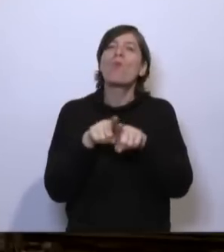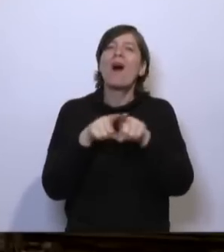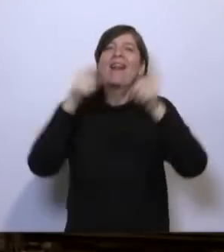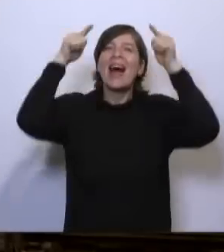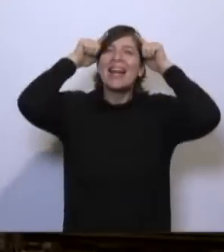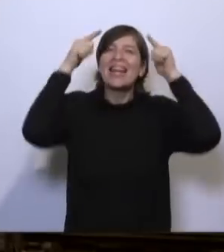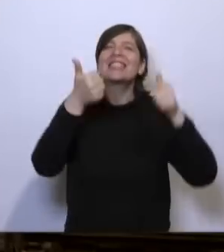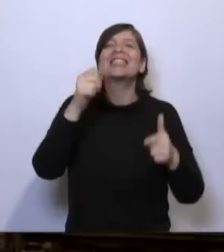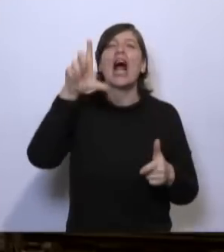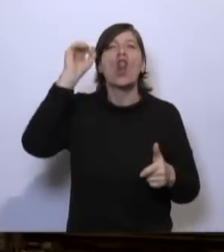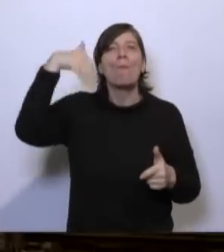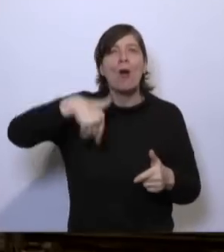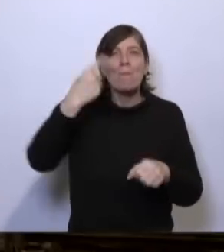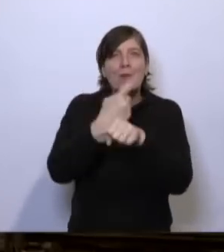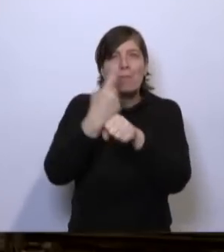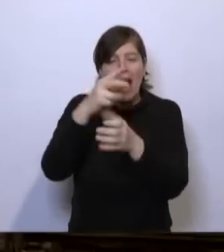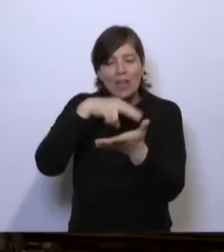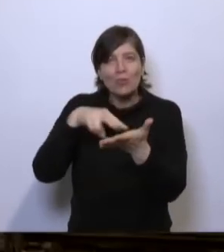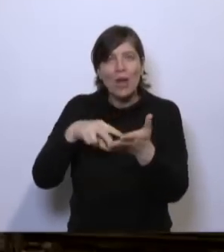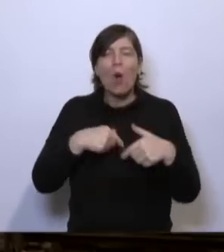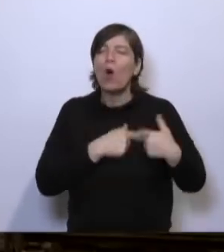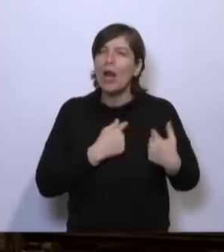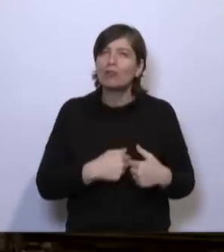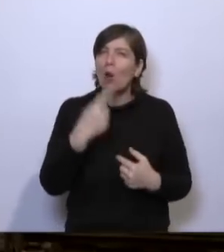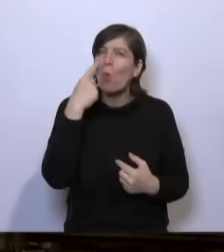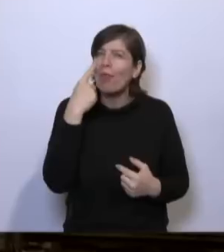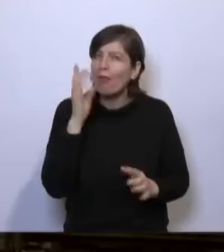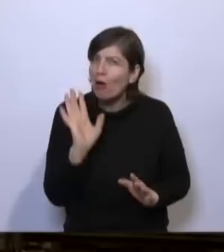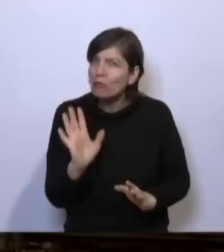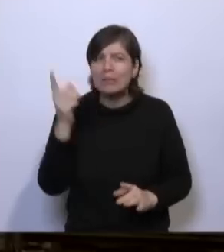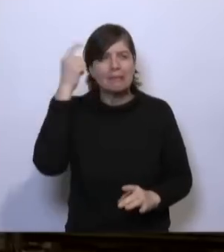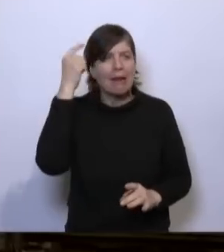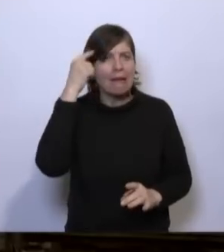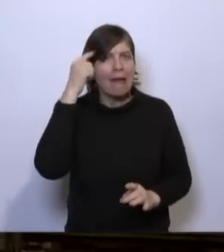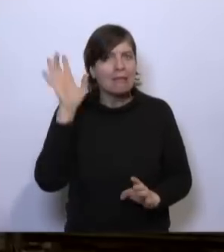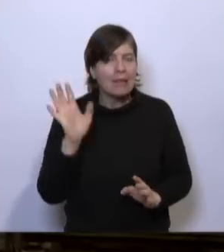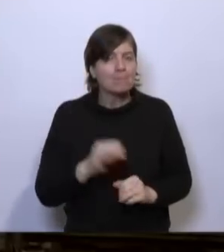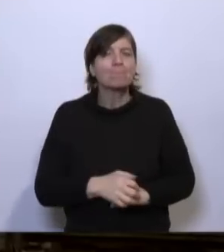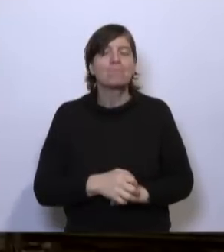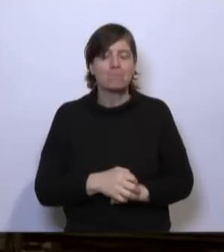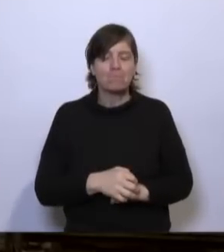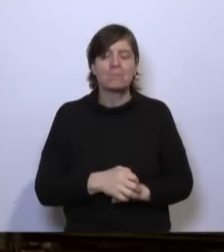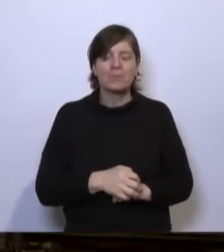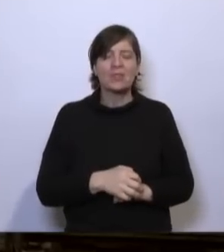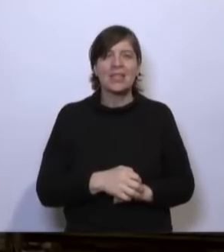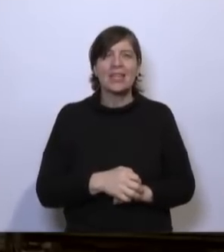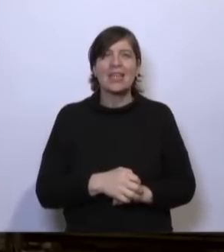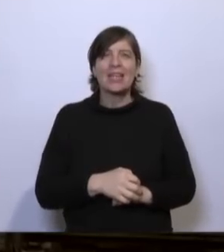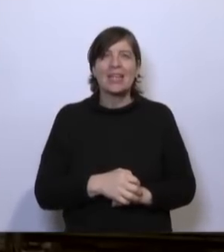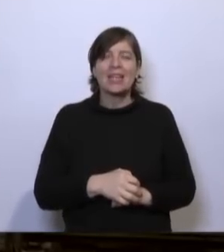la primera lectura. Un corazón prudente, un corazón inteligente.